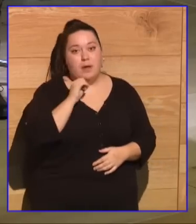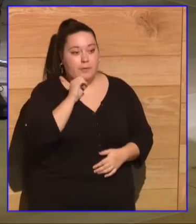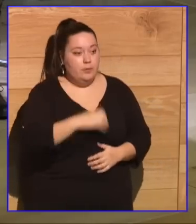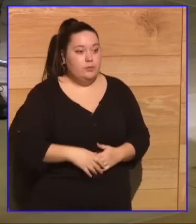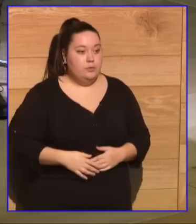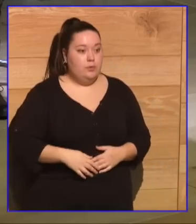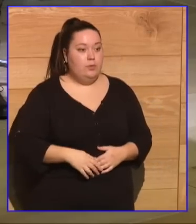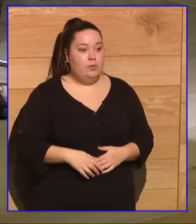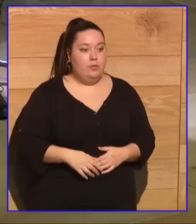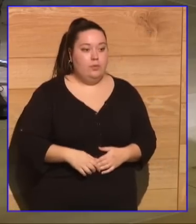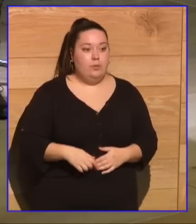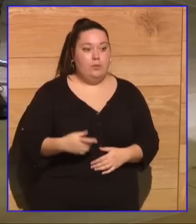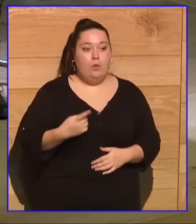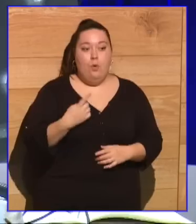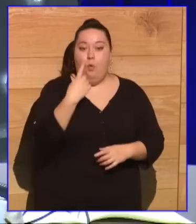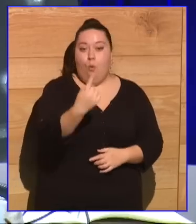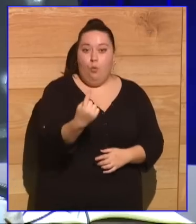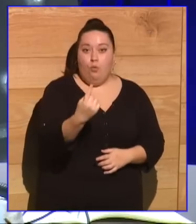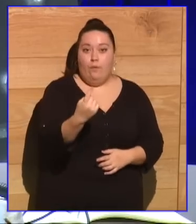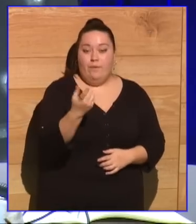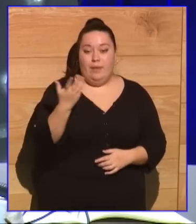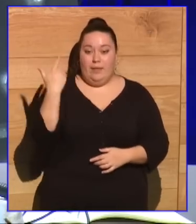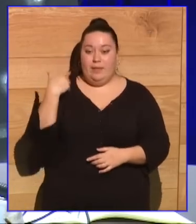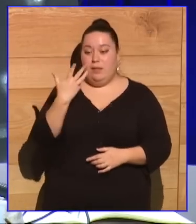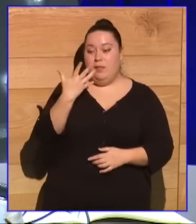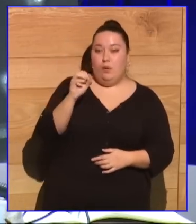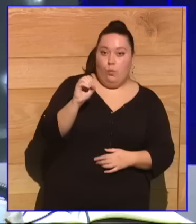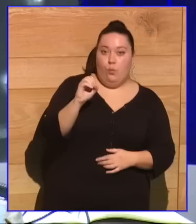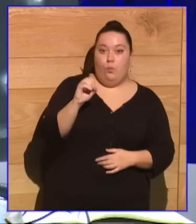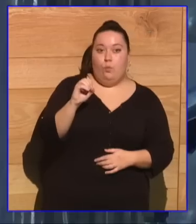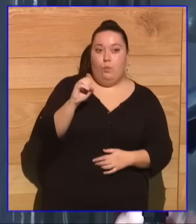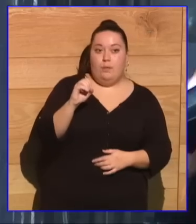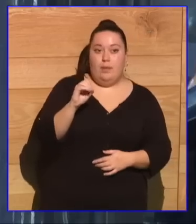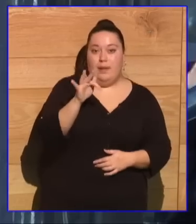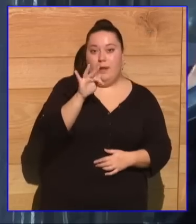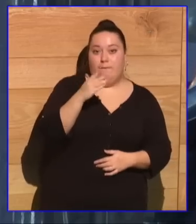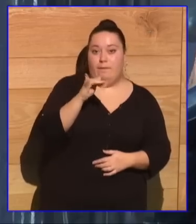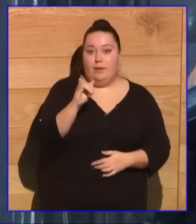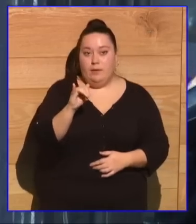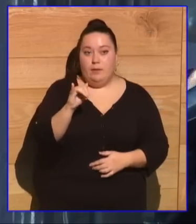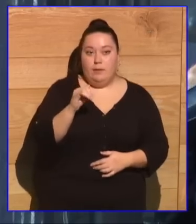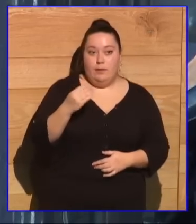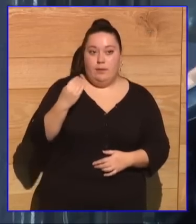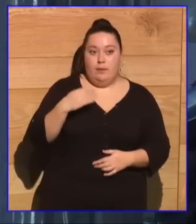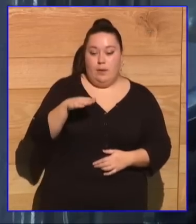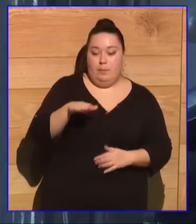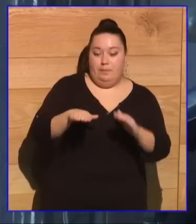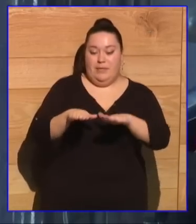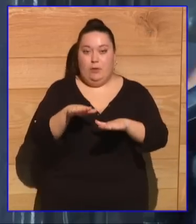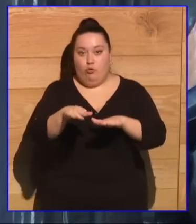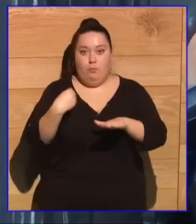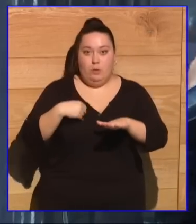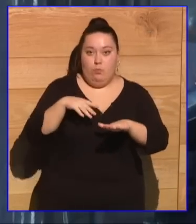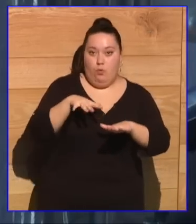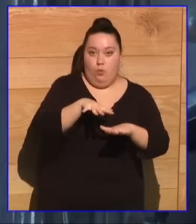Uno delante Todo. y 50 del FBI detrás. Sí, con... pisando en el mismo sitio, porque ese sabe dónde no hay una poza, donde te vas